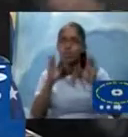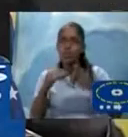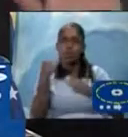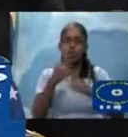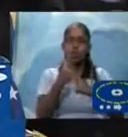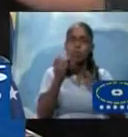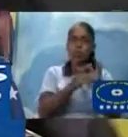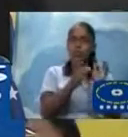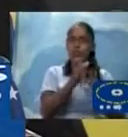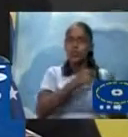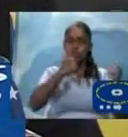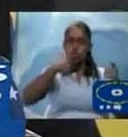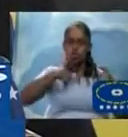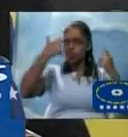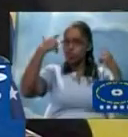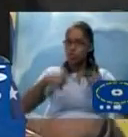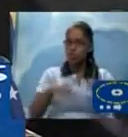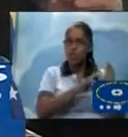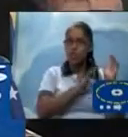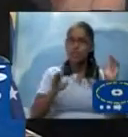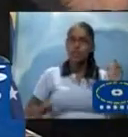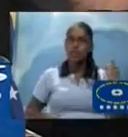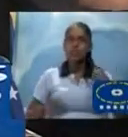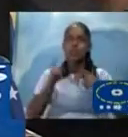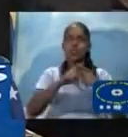el Mesías. Yo soy el Cristo. Por ahí